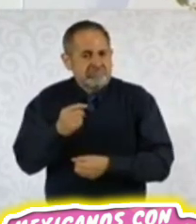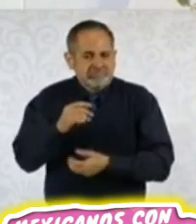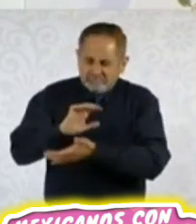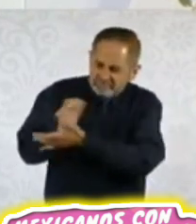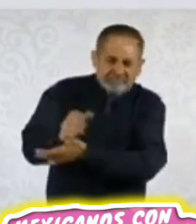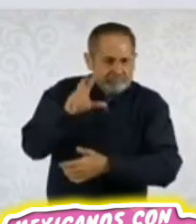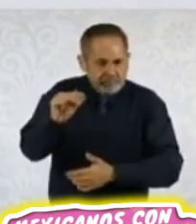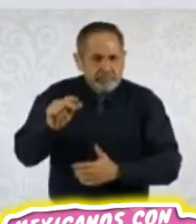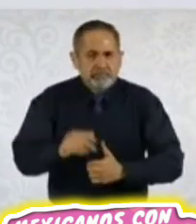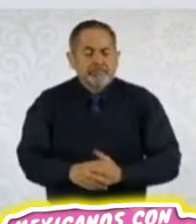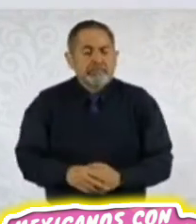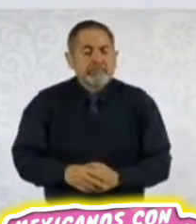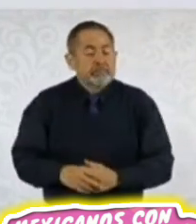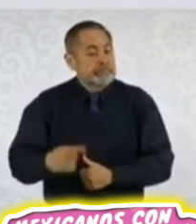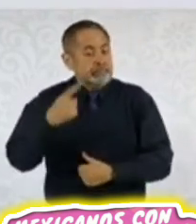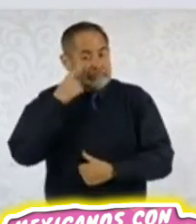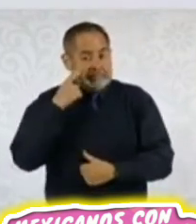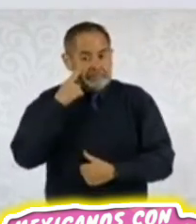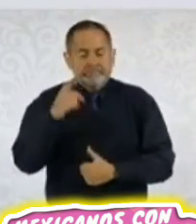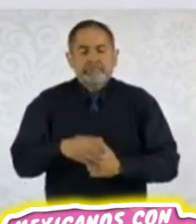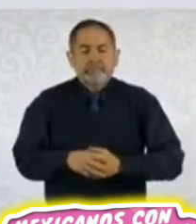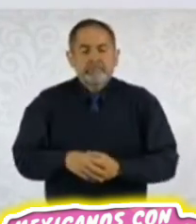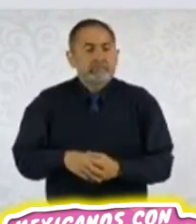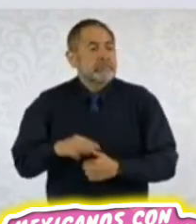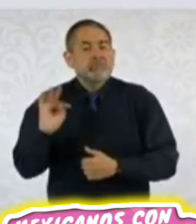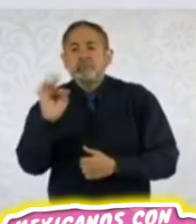cuando las sociedades esconden